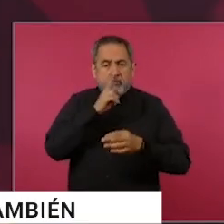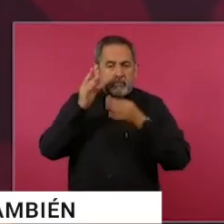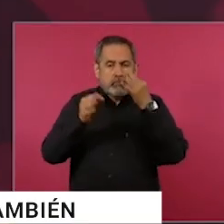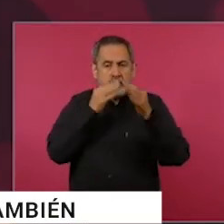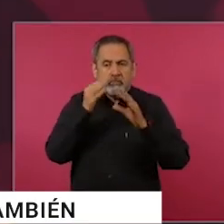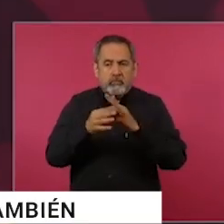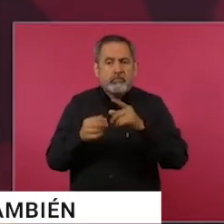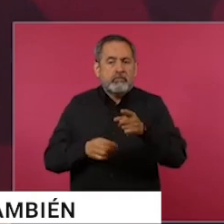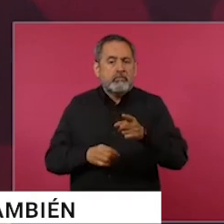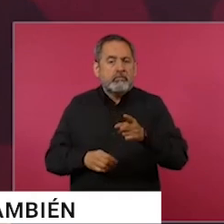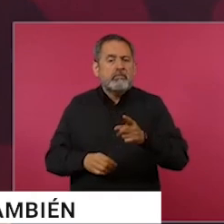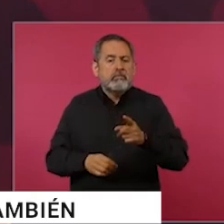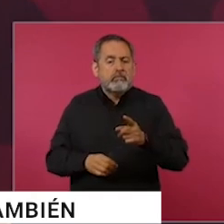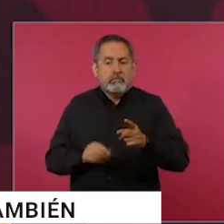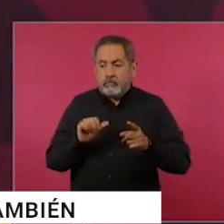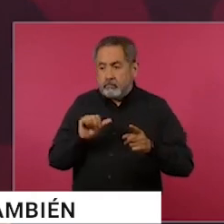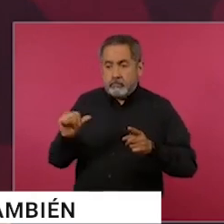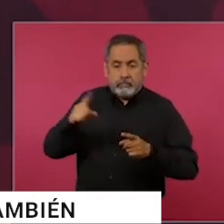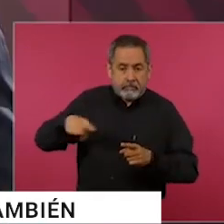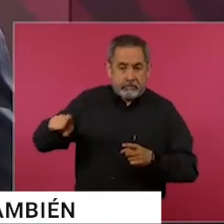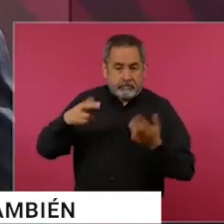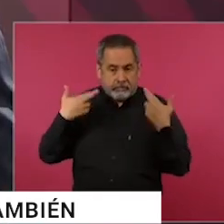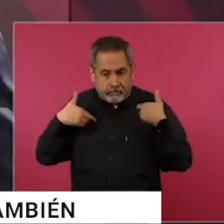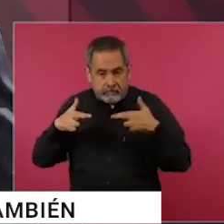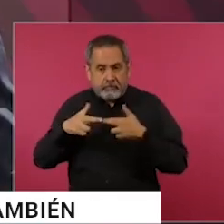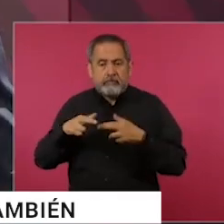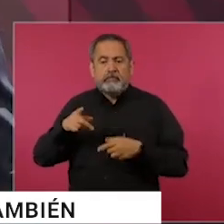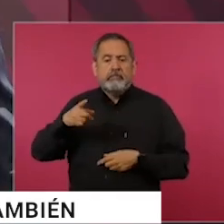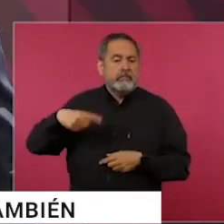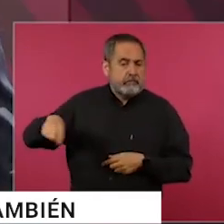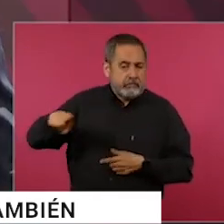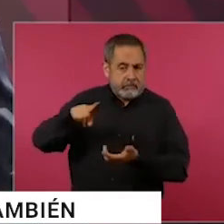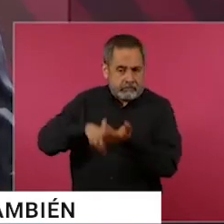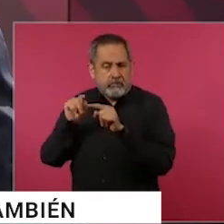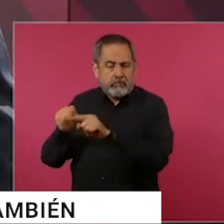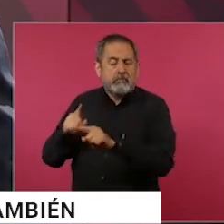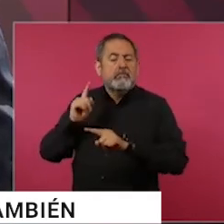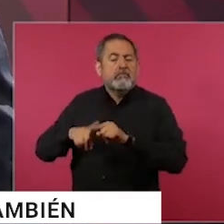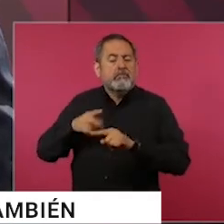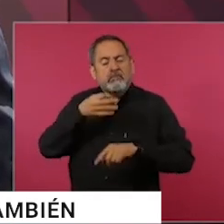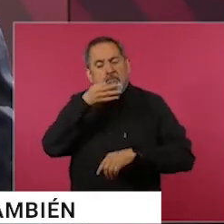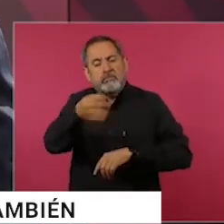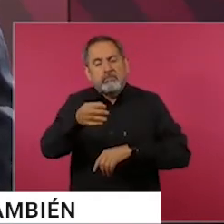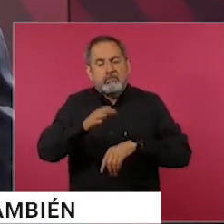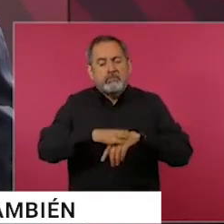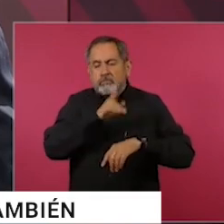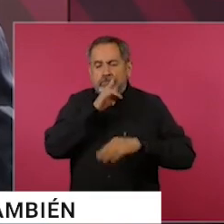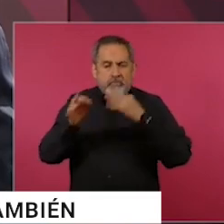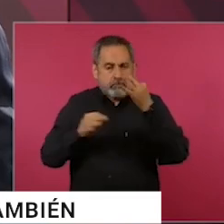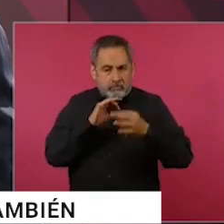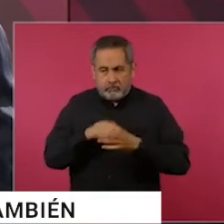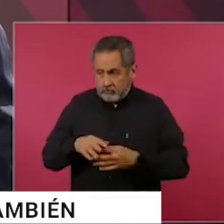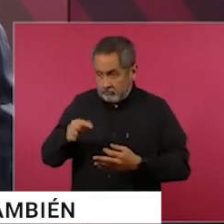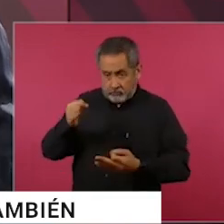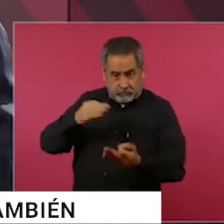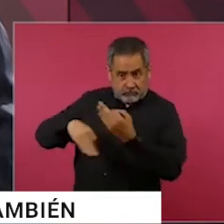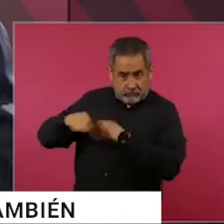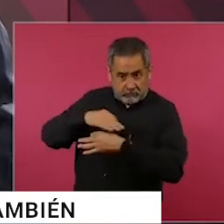IMSS-Bienestar. Para maestros, para trabajadores oficinistas, para todos